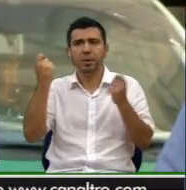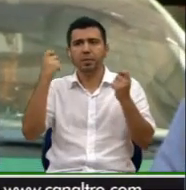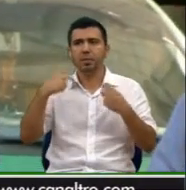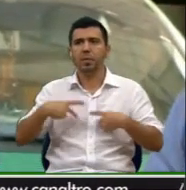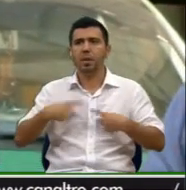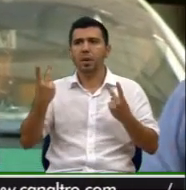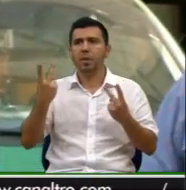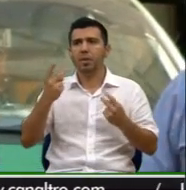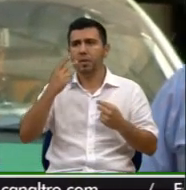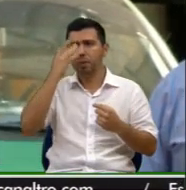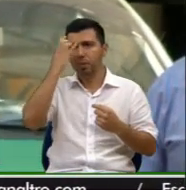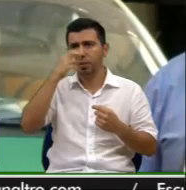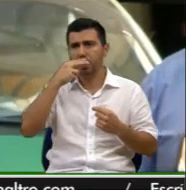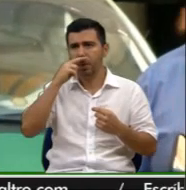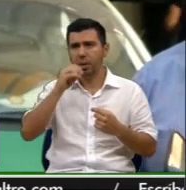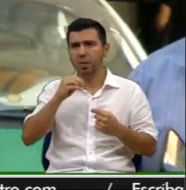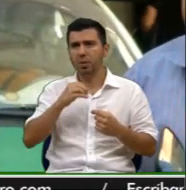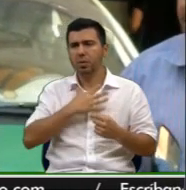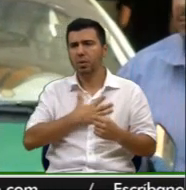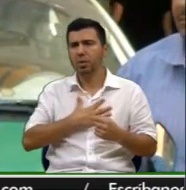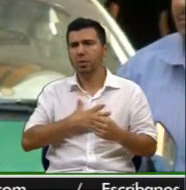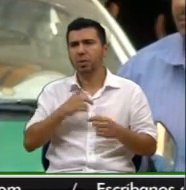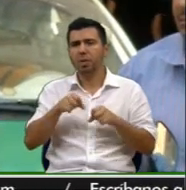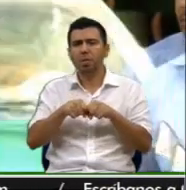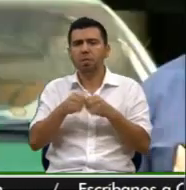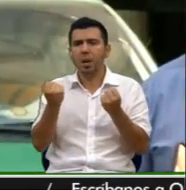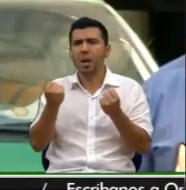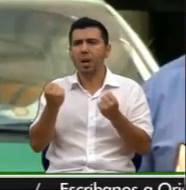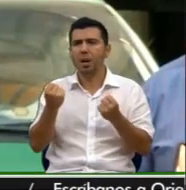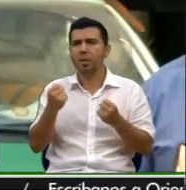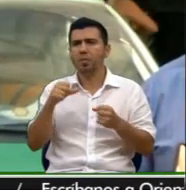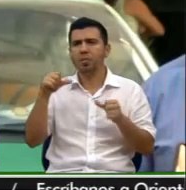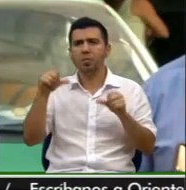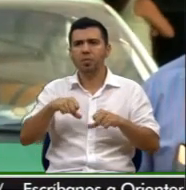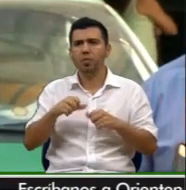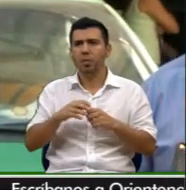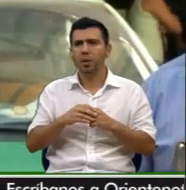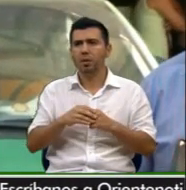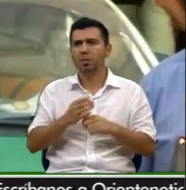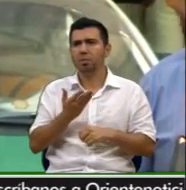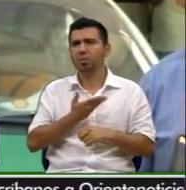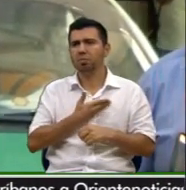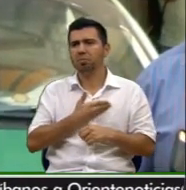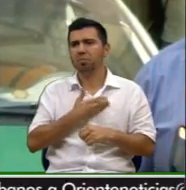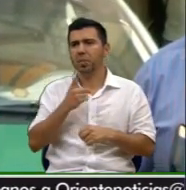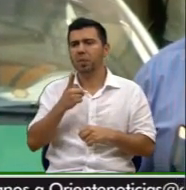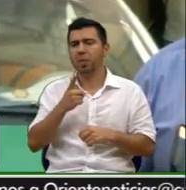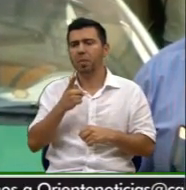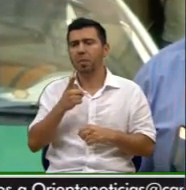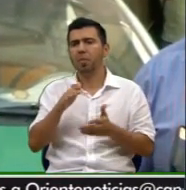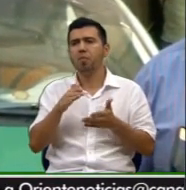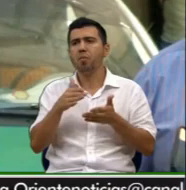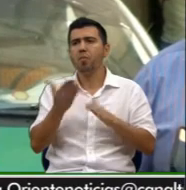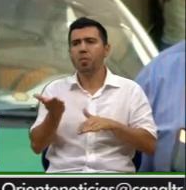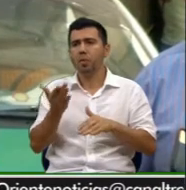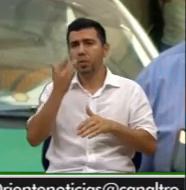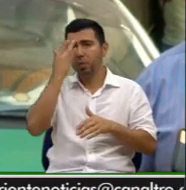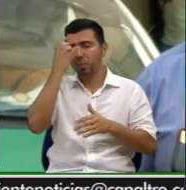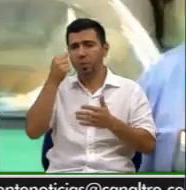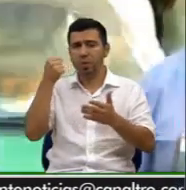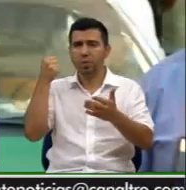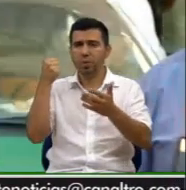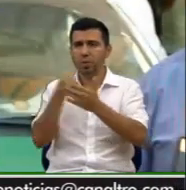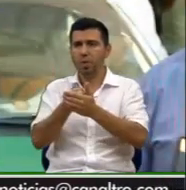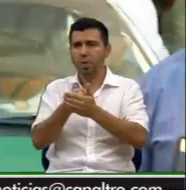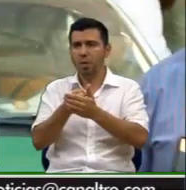porque ya iba muy mal estaba muy revento Sí pero mi mamá en ese momento murió porque al parecer tuvo un golpe con la